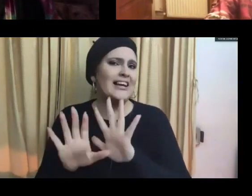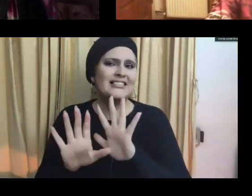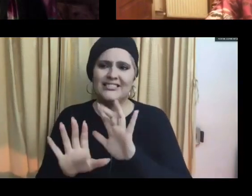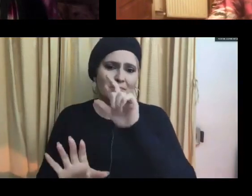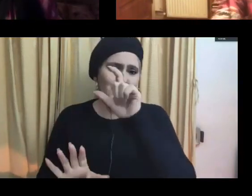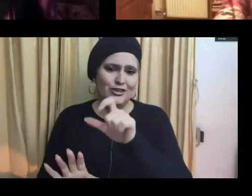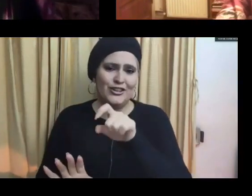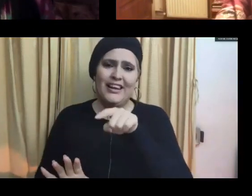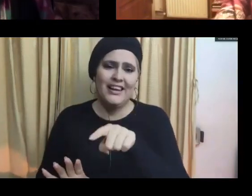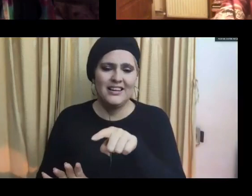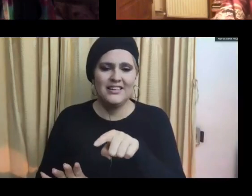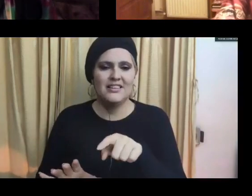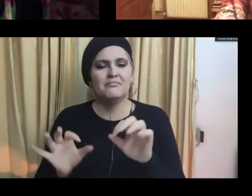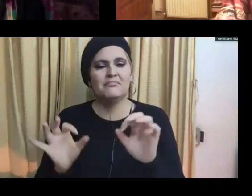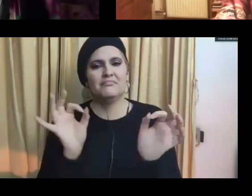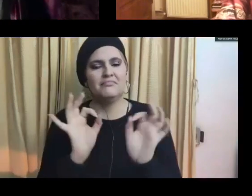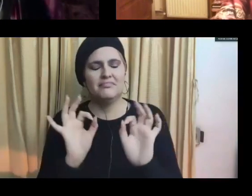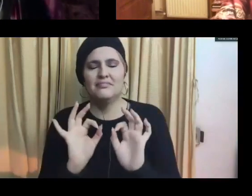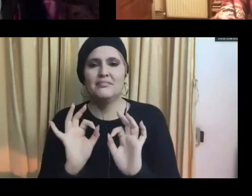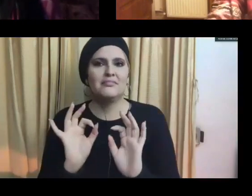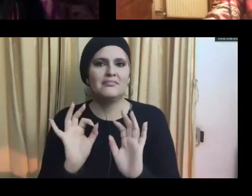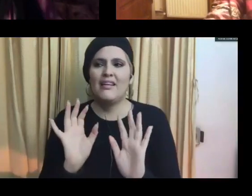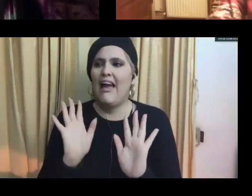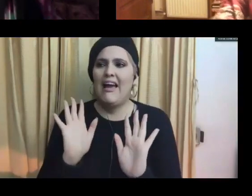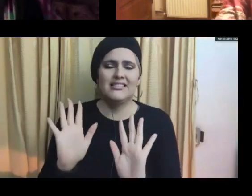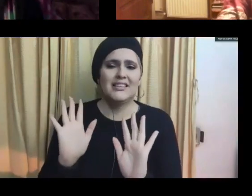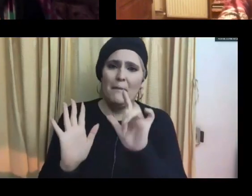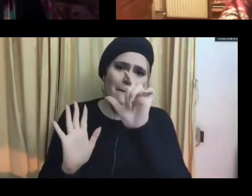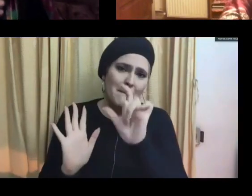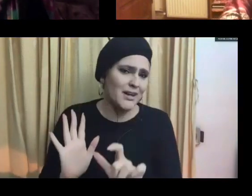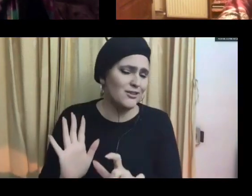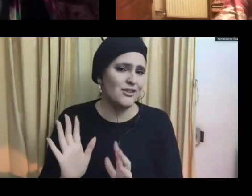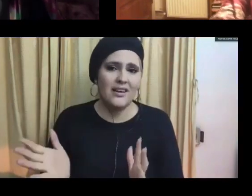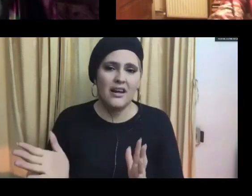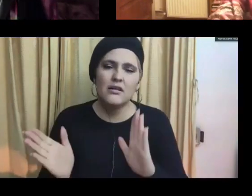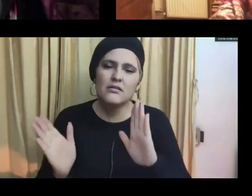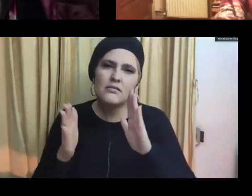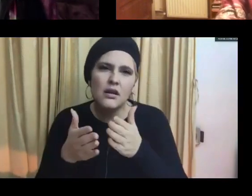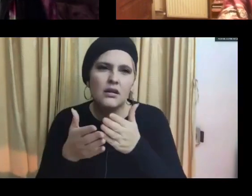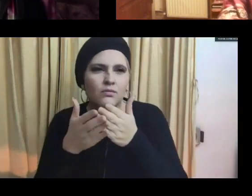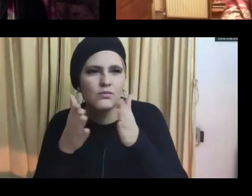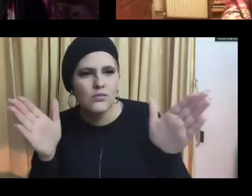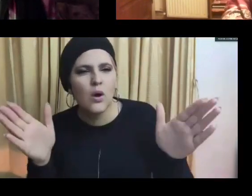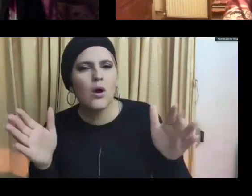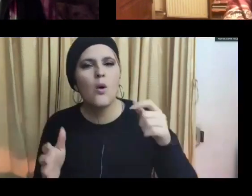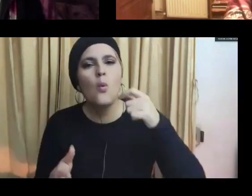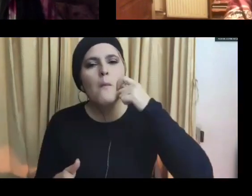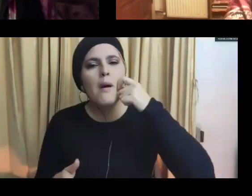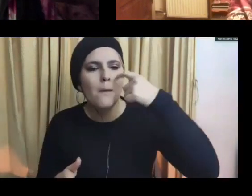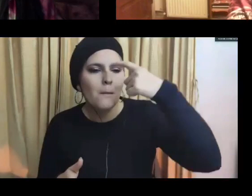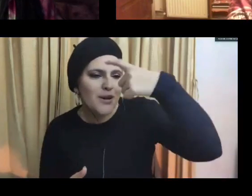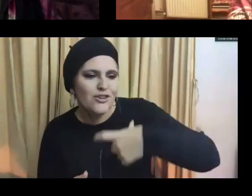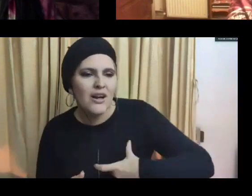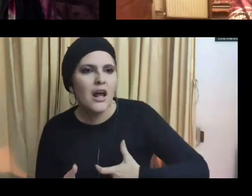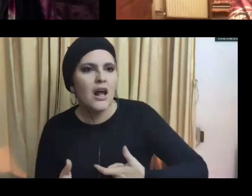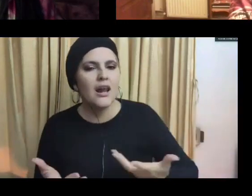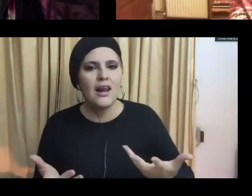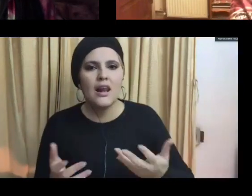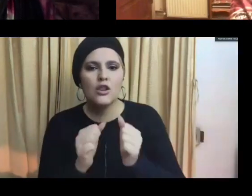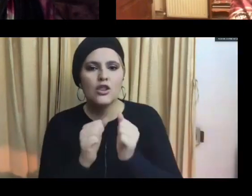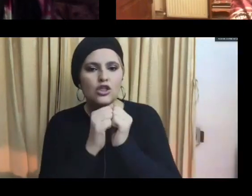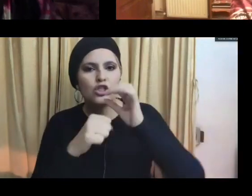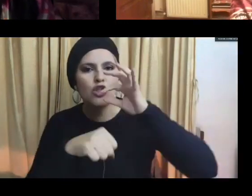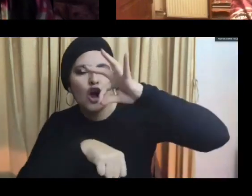ella es ella en definitiva. Esta mirada tan global, tan desde la humanidad que tiene también para ejercer la medicina, ¿cierto? Ella